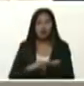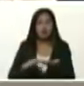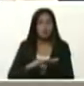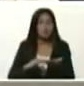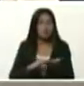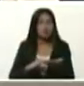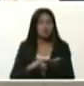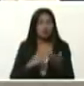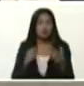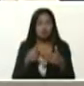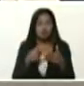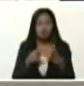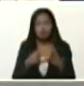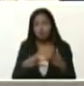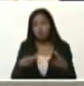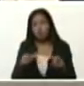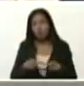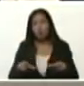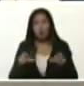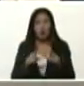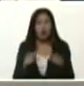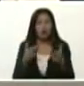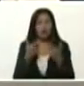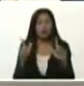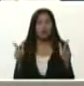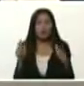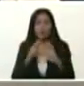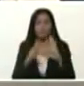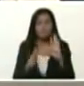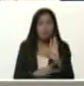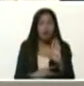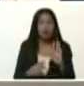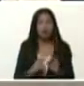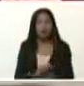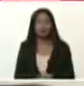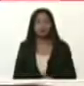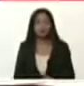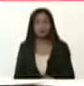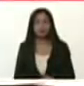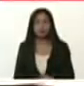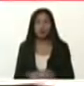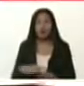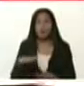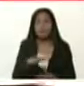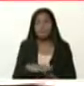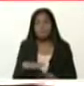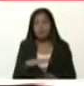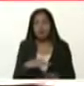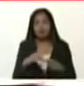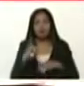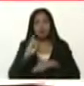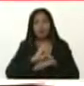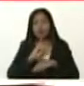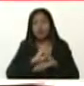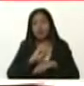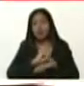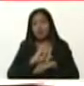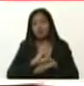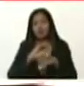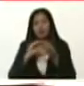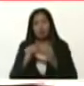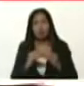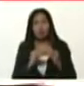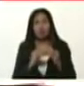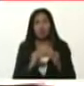de bulevares, parques, espacios públicos, plazas, iglesias. Ahí vi